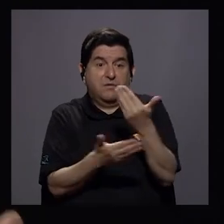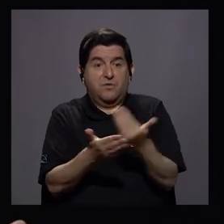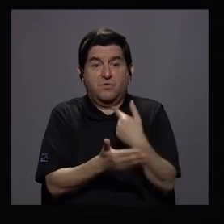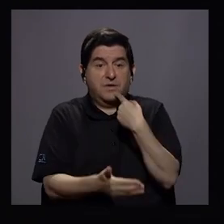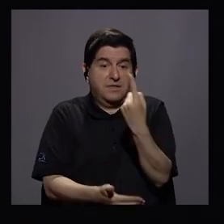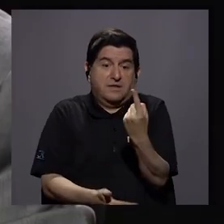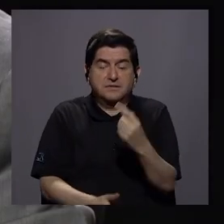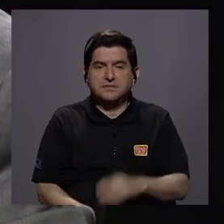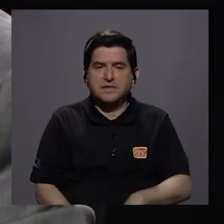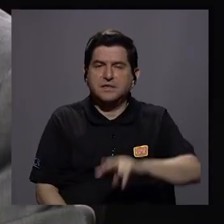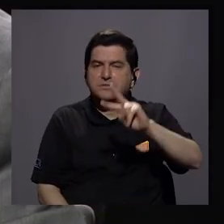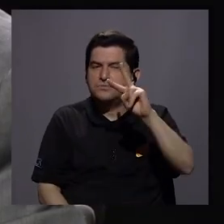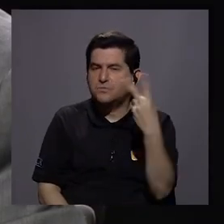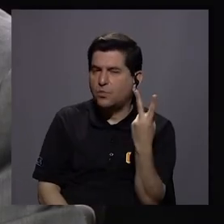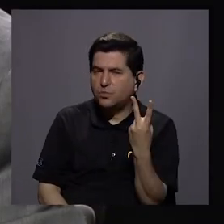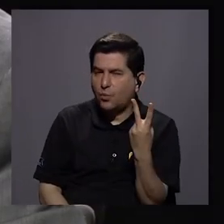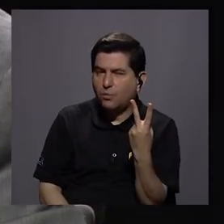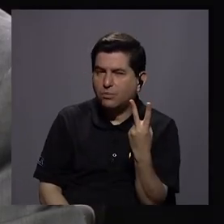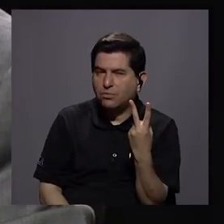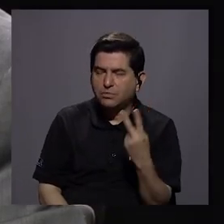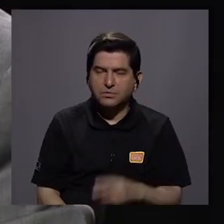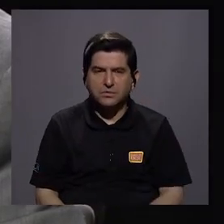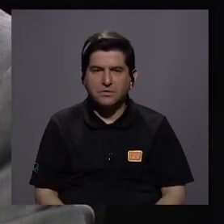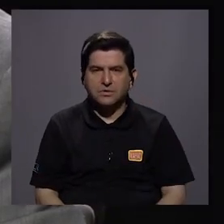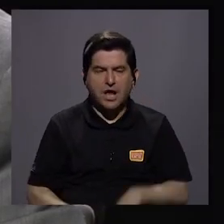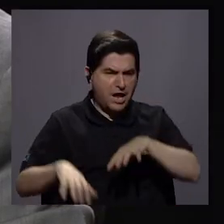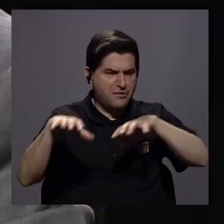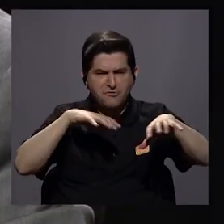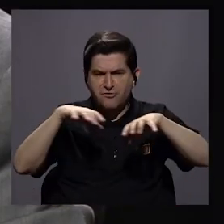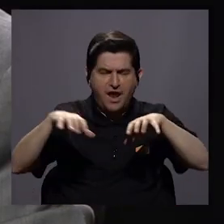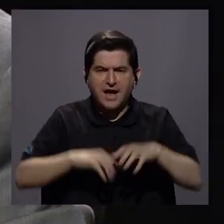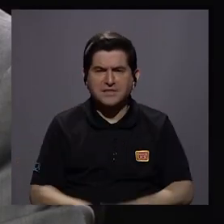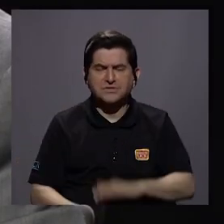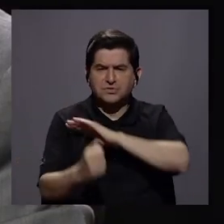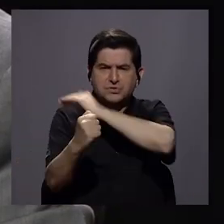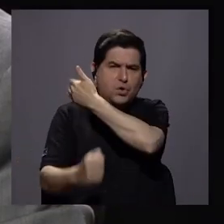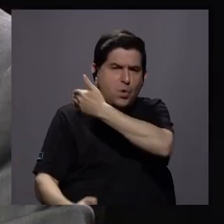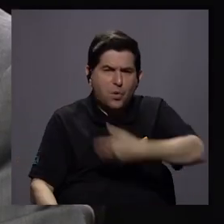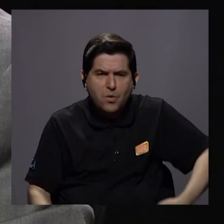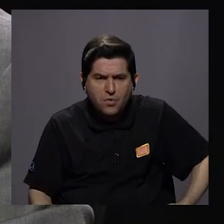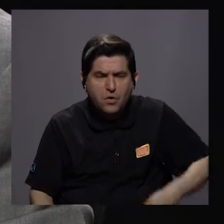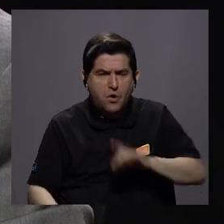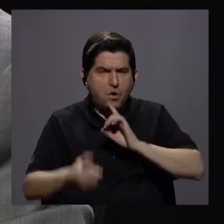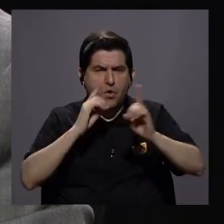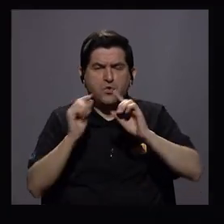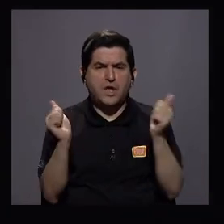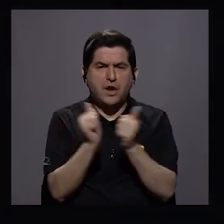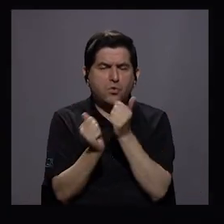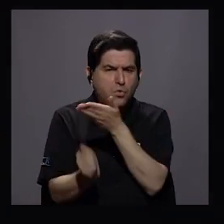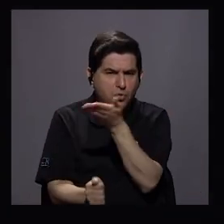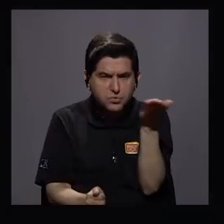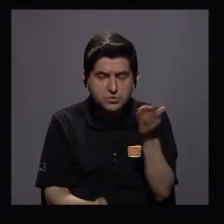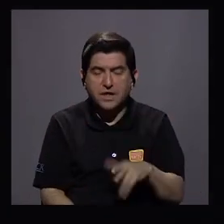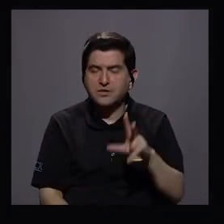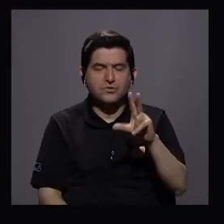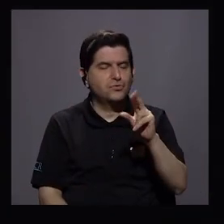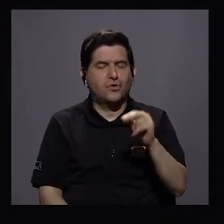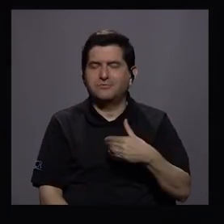podría yo decir que destaco. Y lo segundo, ¿se ha dado alguna reacción de parte del Ejecutivo o algún tipo de diálogo con ustedes?